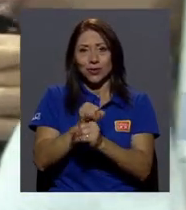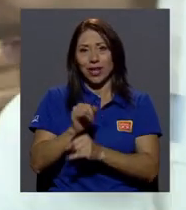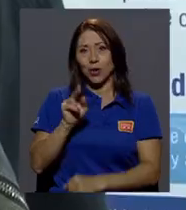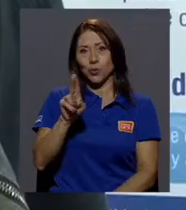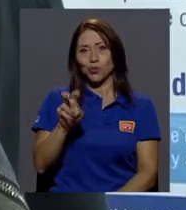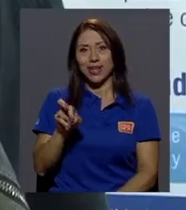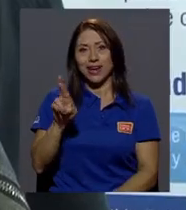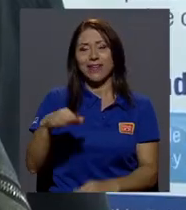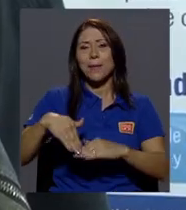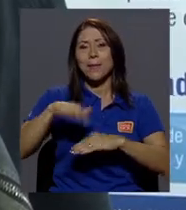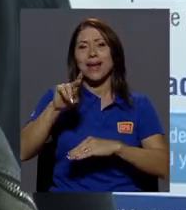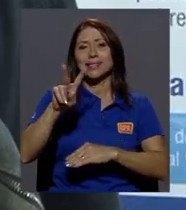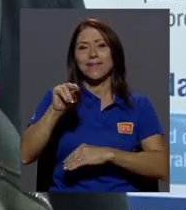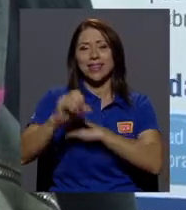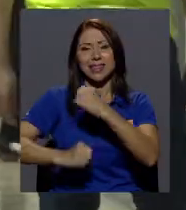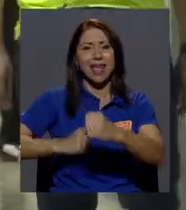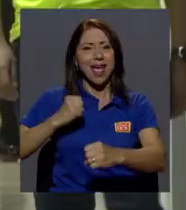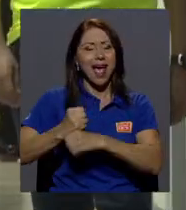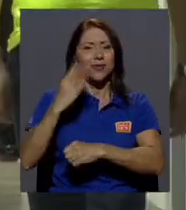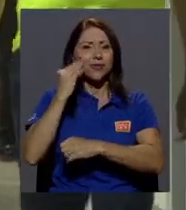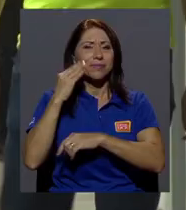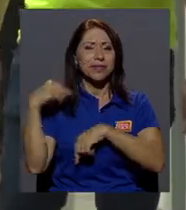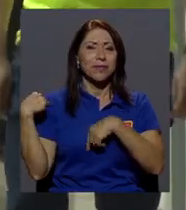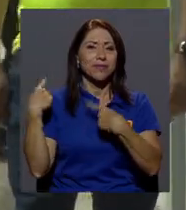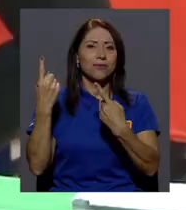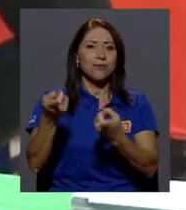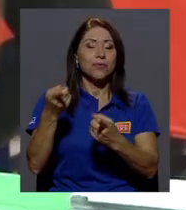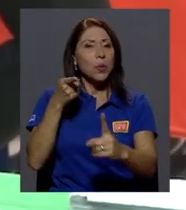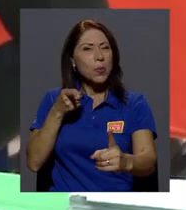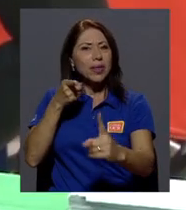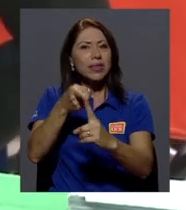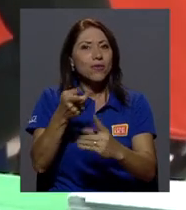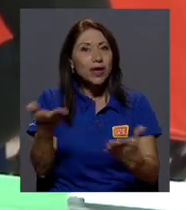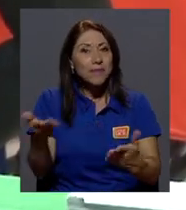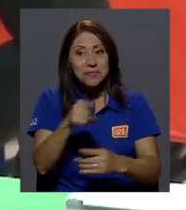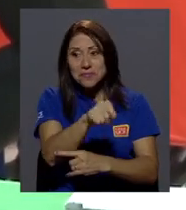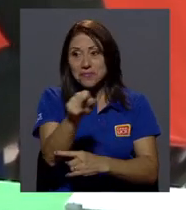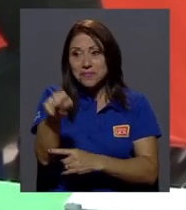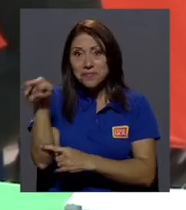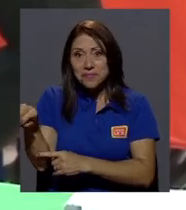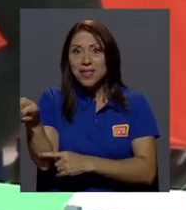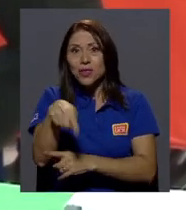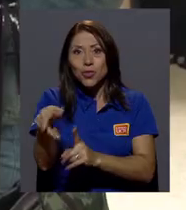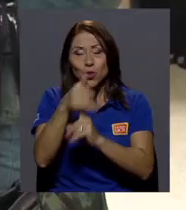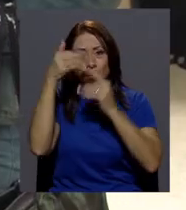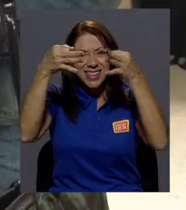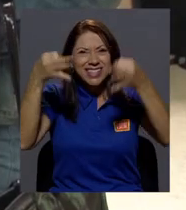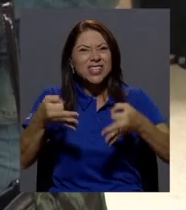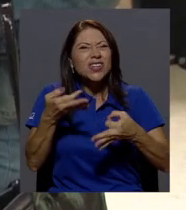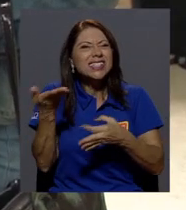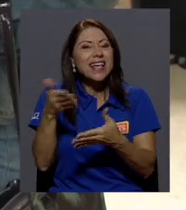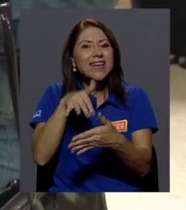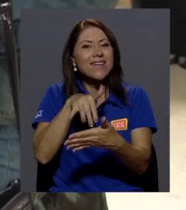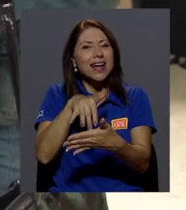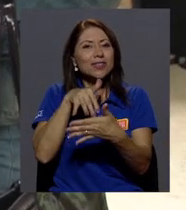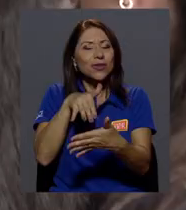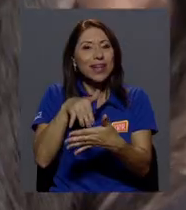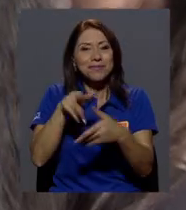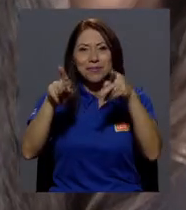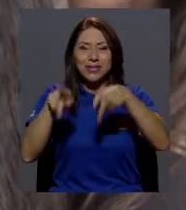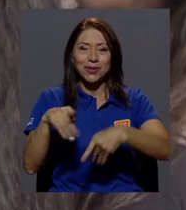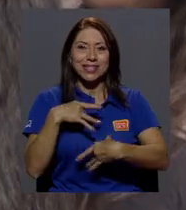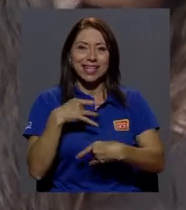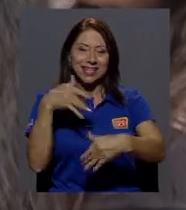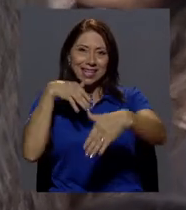más de 20 años de trayectoria, cuyo fin es favorecer el proceso de toma de decisiones vocacionales de las personas interesadas en ingresar